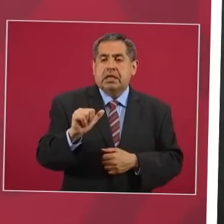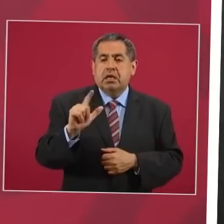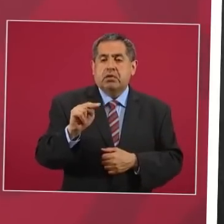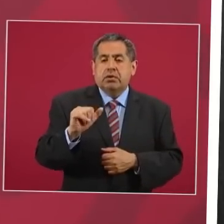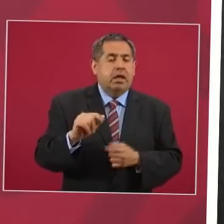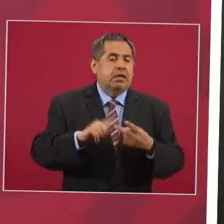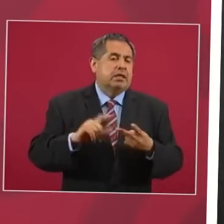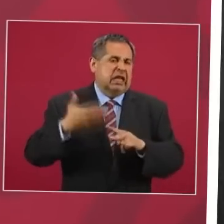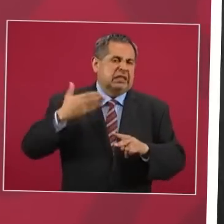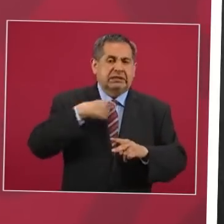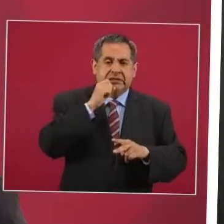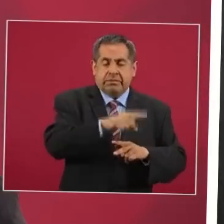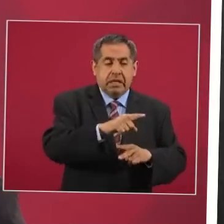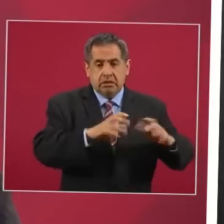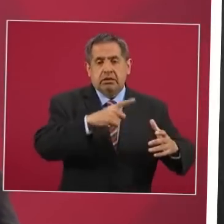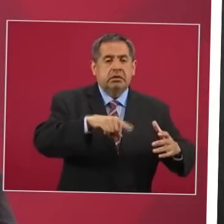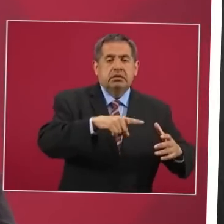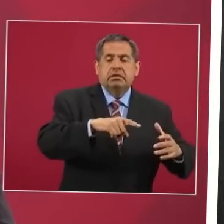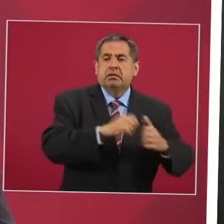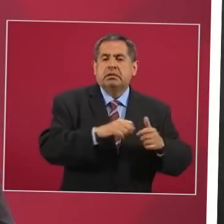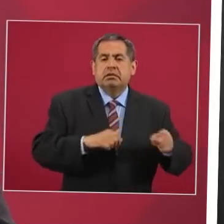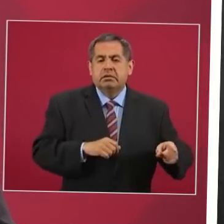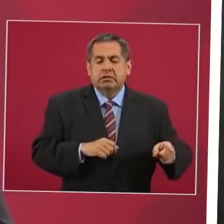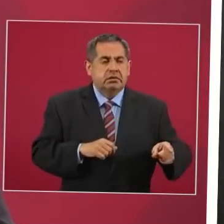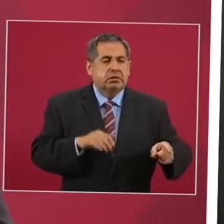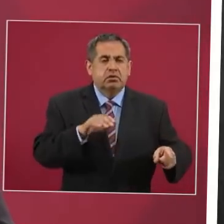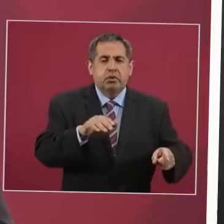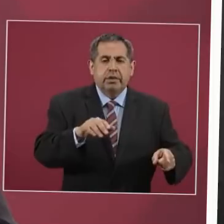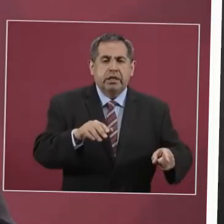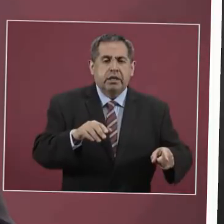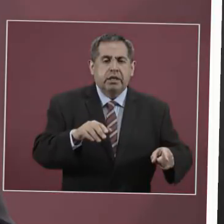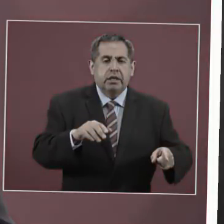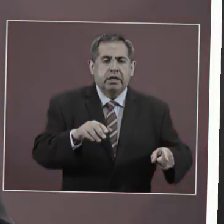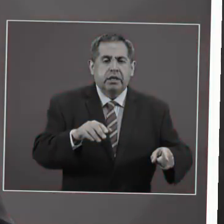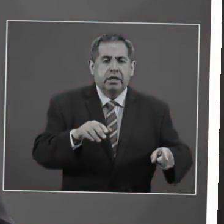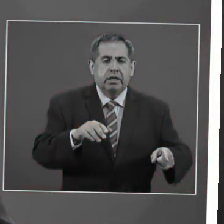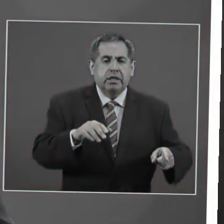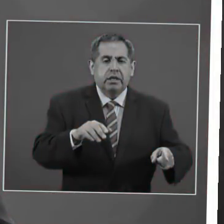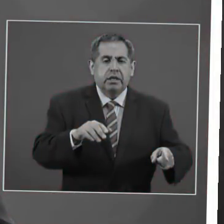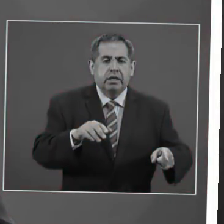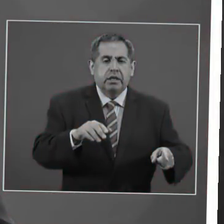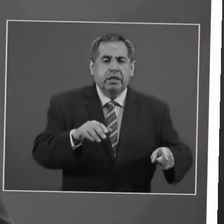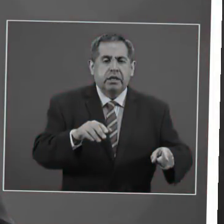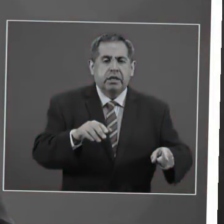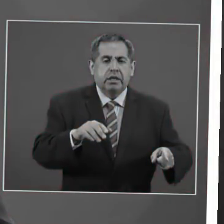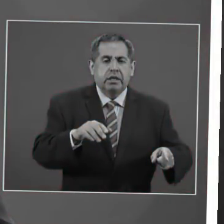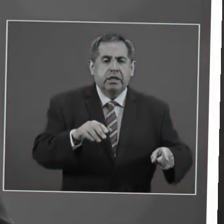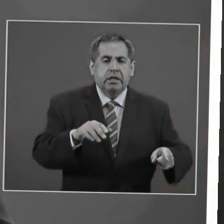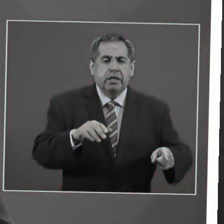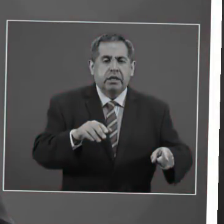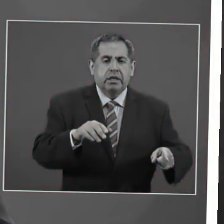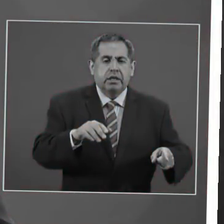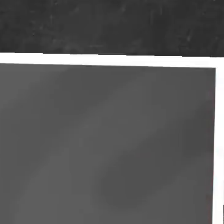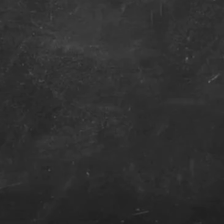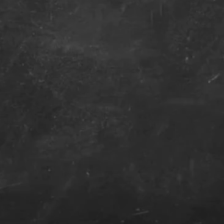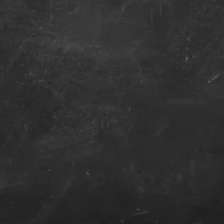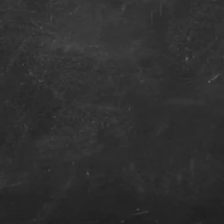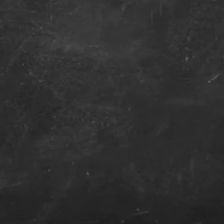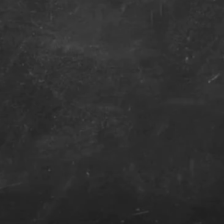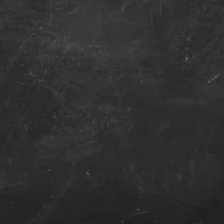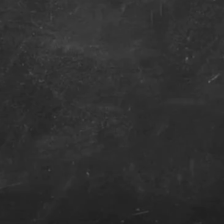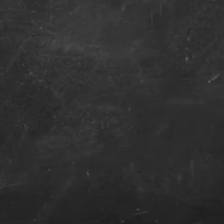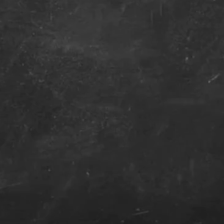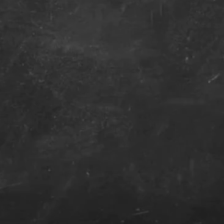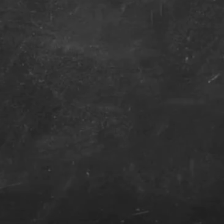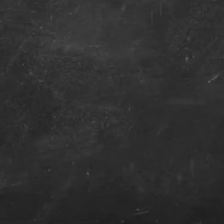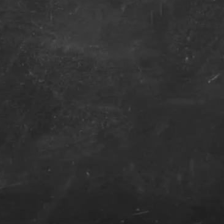y anteriormente que tuvo que ver con los asuntos de Guzmán Loera. Es la misma corte que declaró culpable a García Luna. La